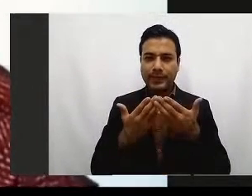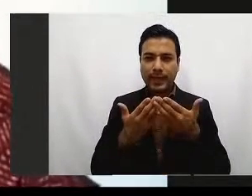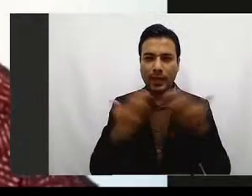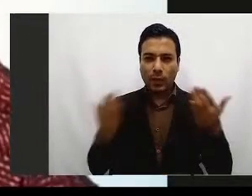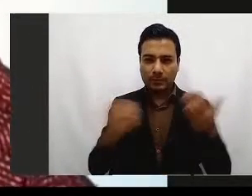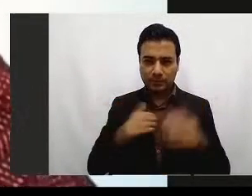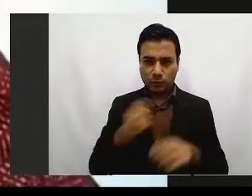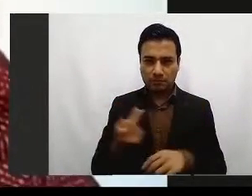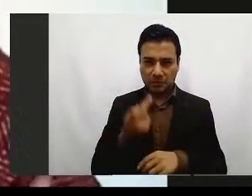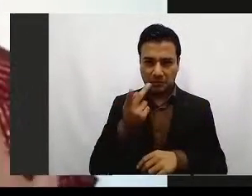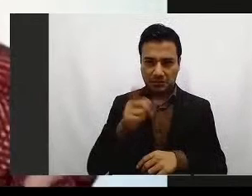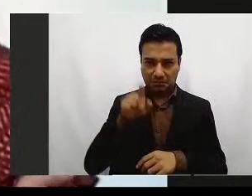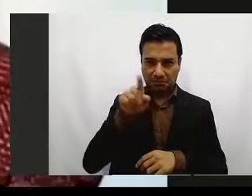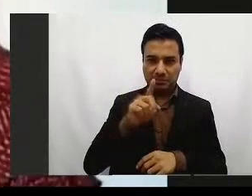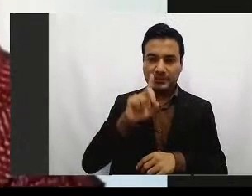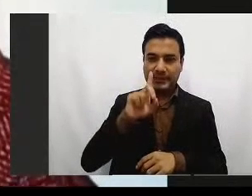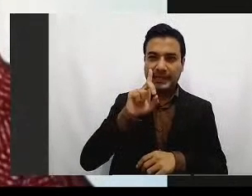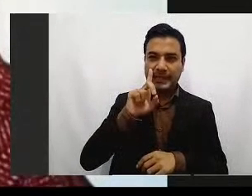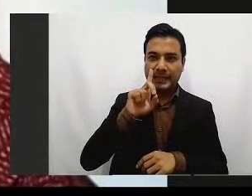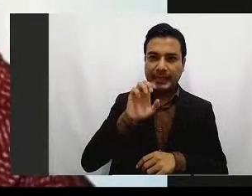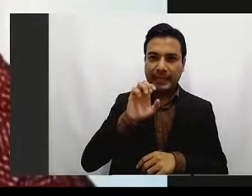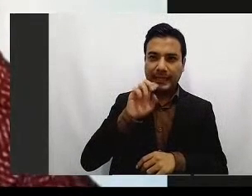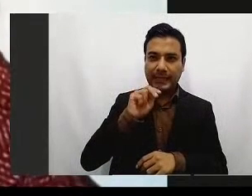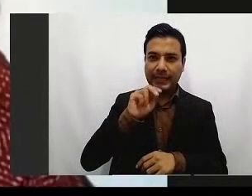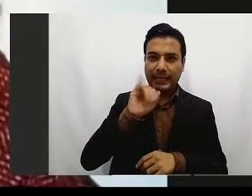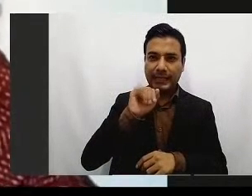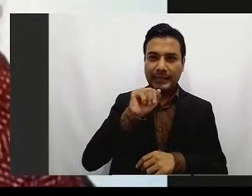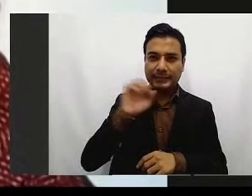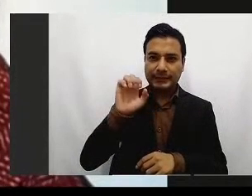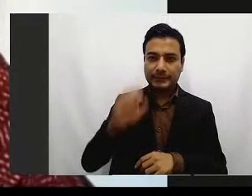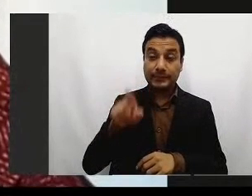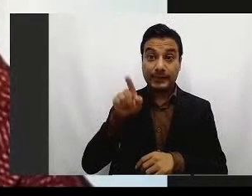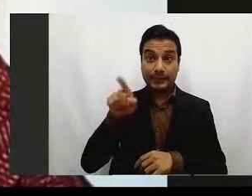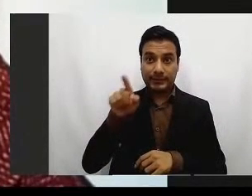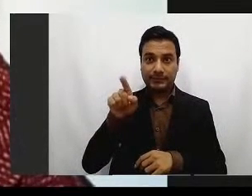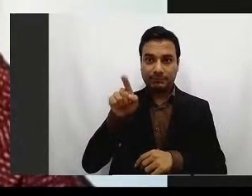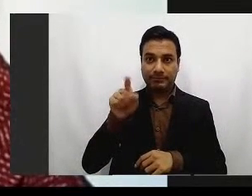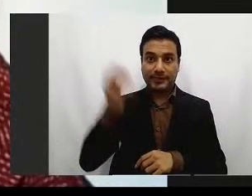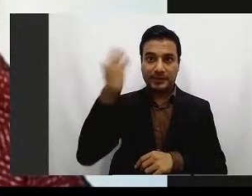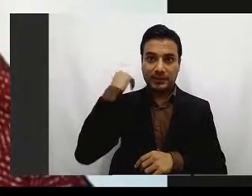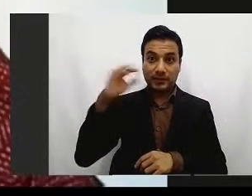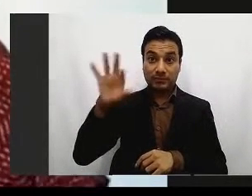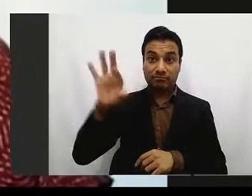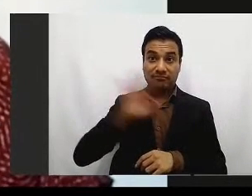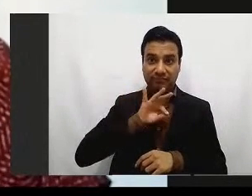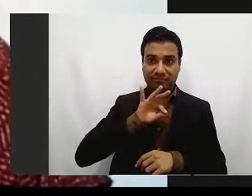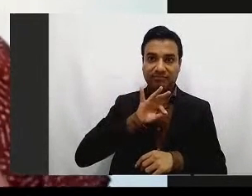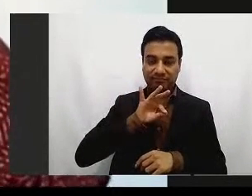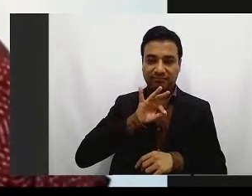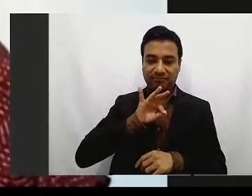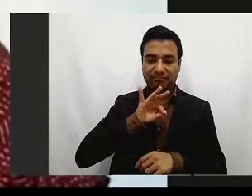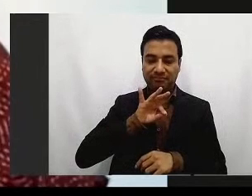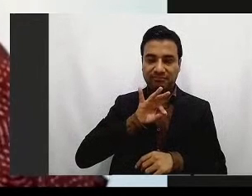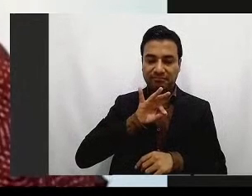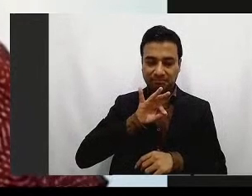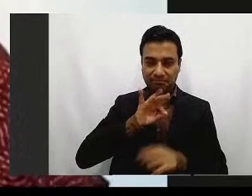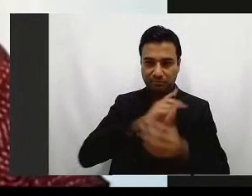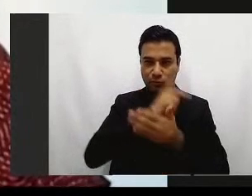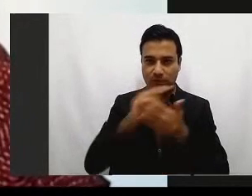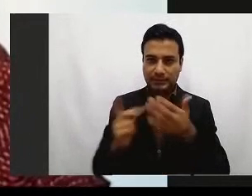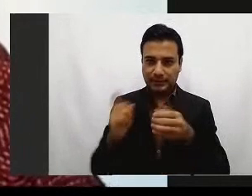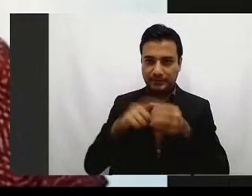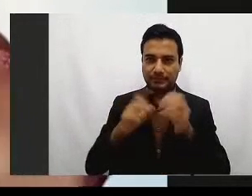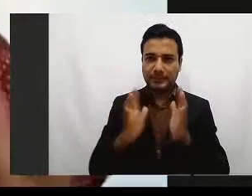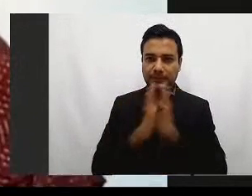a Denise, siendo ella parte justamente una de esas 25 personas para quien se diseñó este programa, preguntarte, Denise, ¿por qué tú